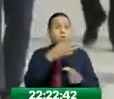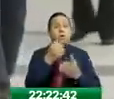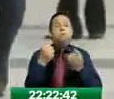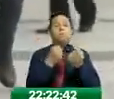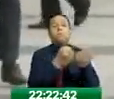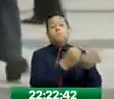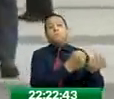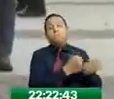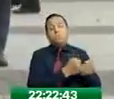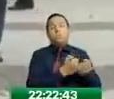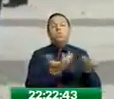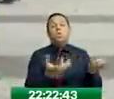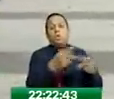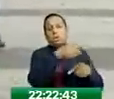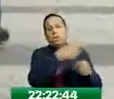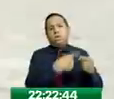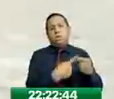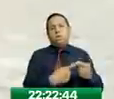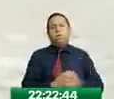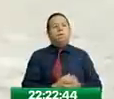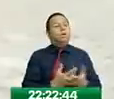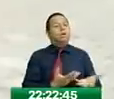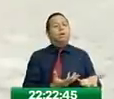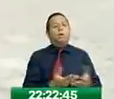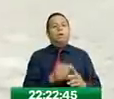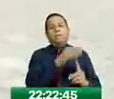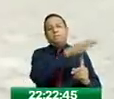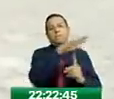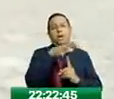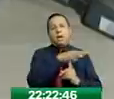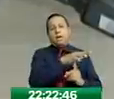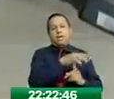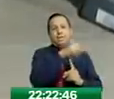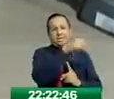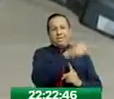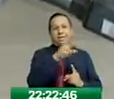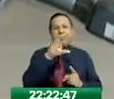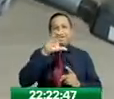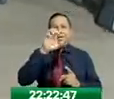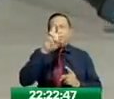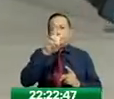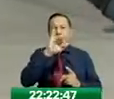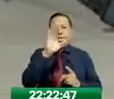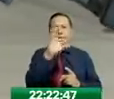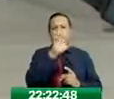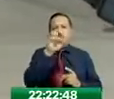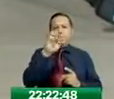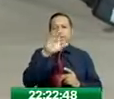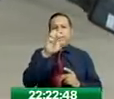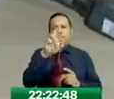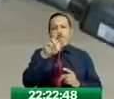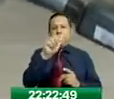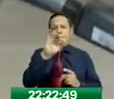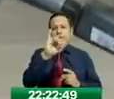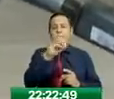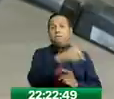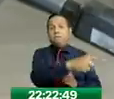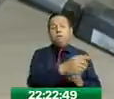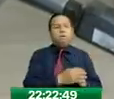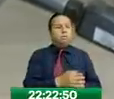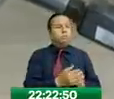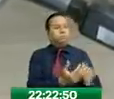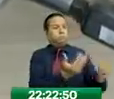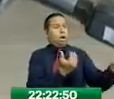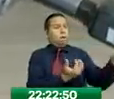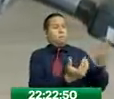de Atención Temporal en Quito, ubicado en el Parque Bicentenario. Vamos a mejorar el flujo de los pacientes que